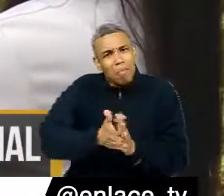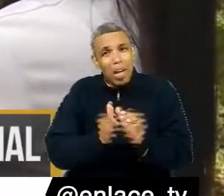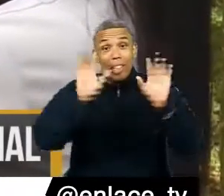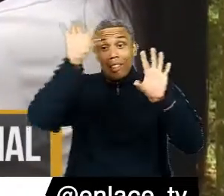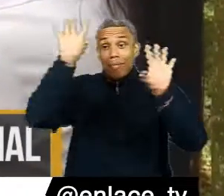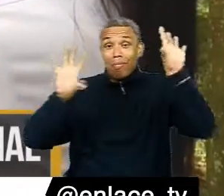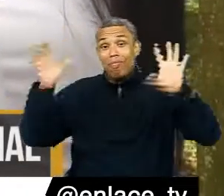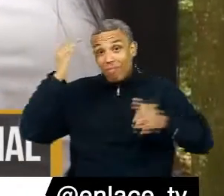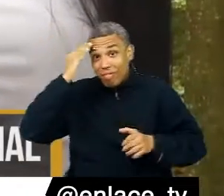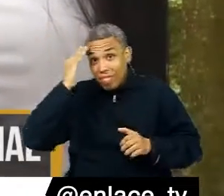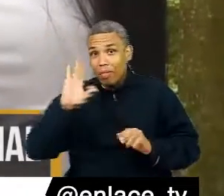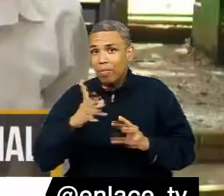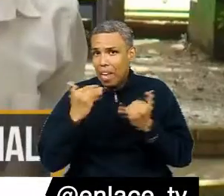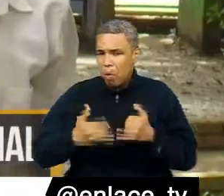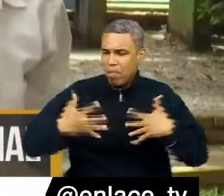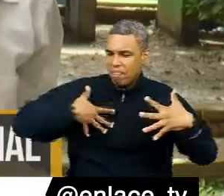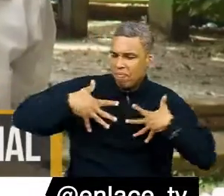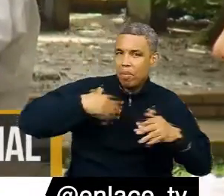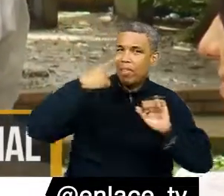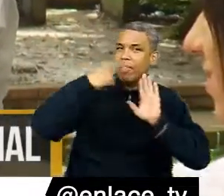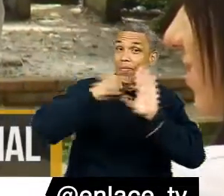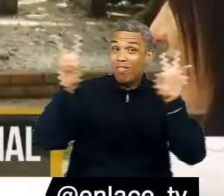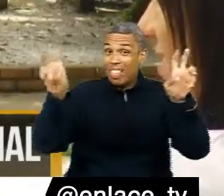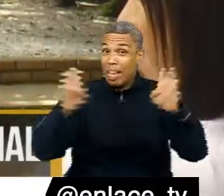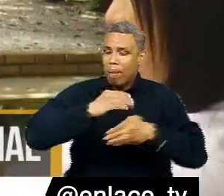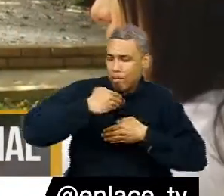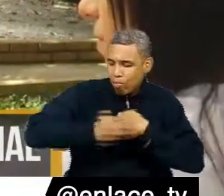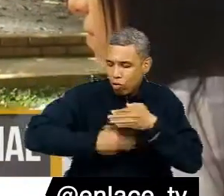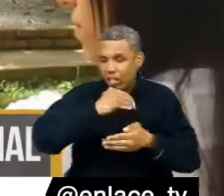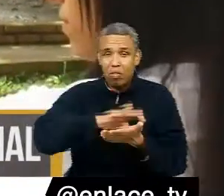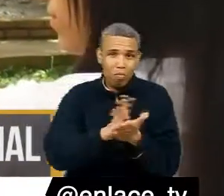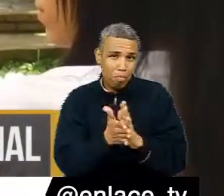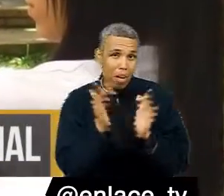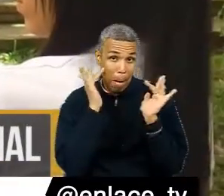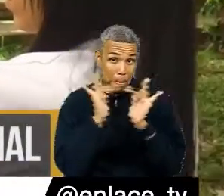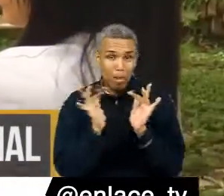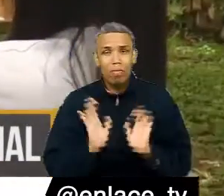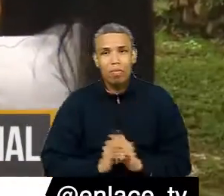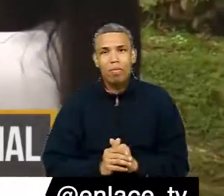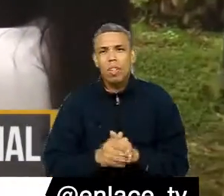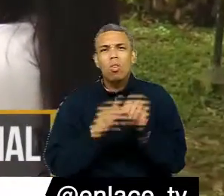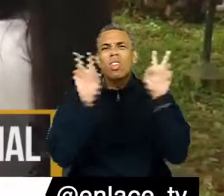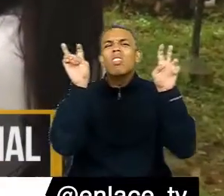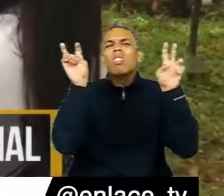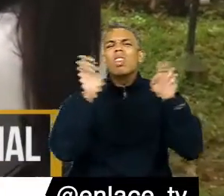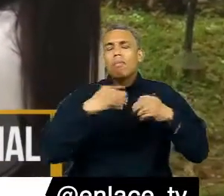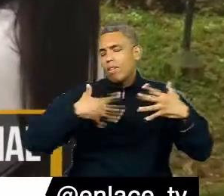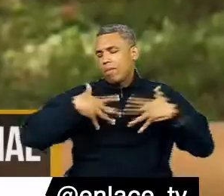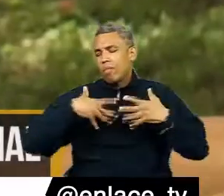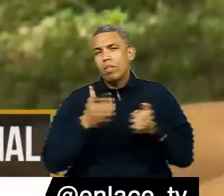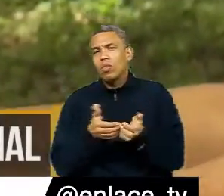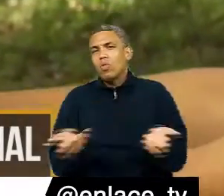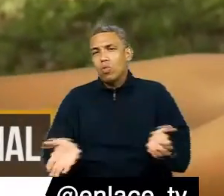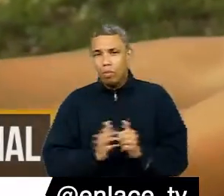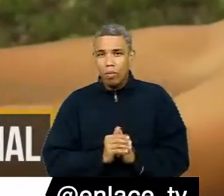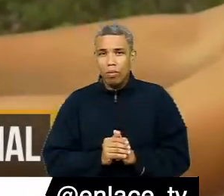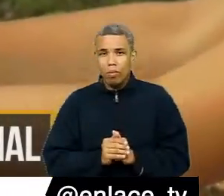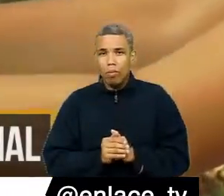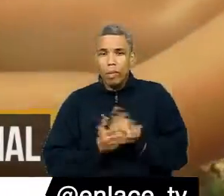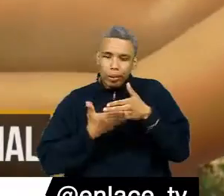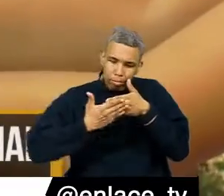teatro, están dando su grano de arena. ¿Y ahora qué? Así se titula el trabajo artístico que propondrán en la capital del país con el objetivo